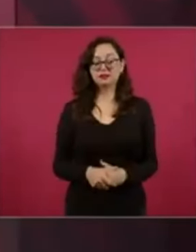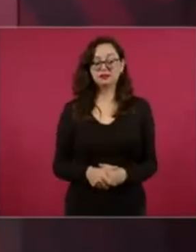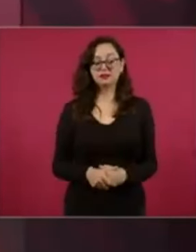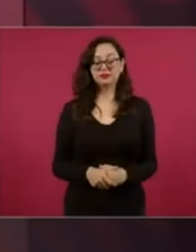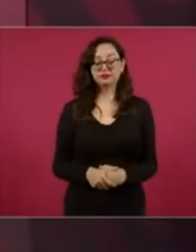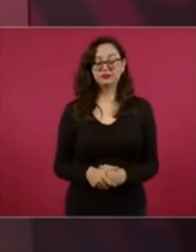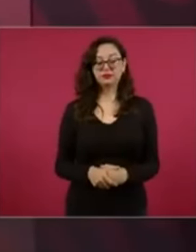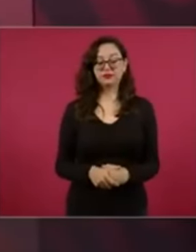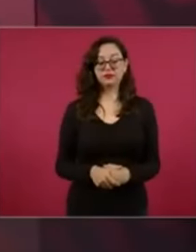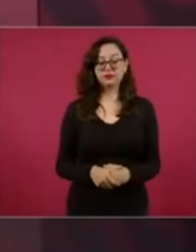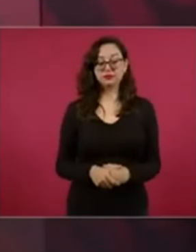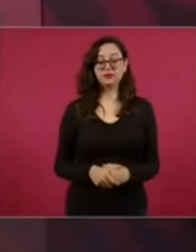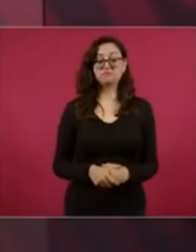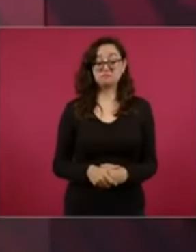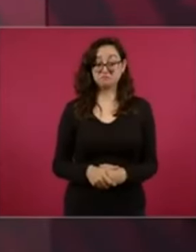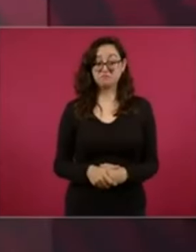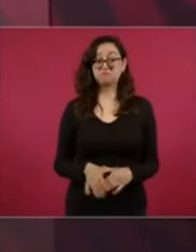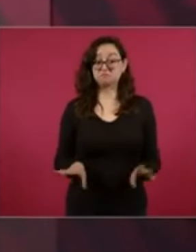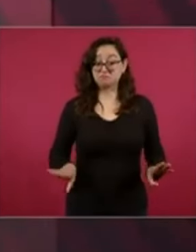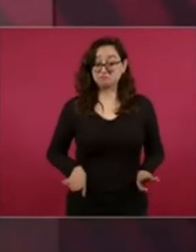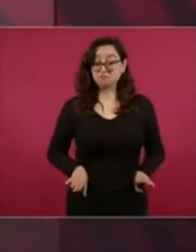y con